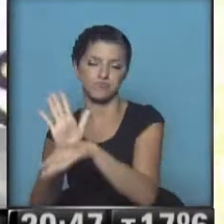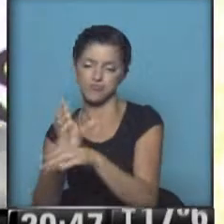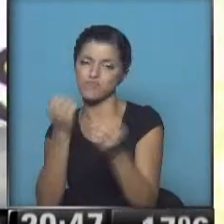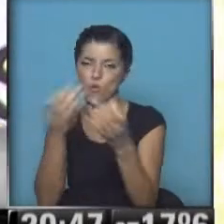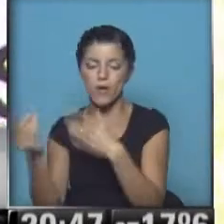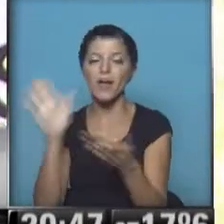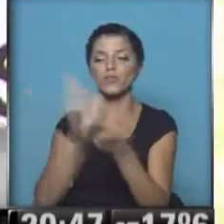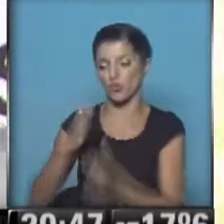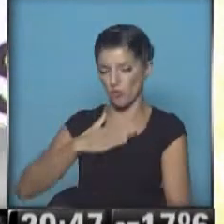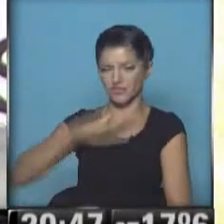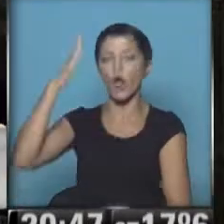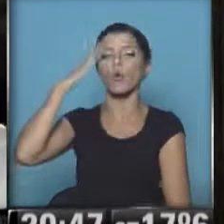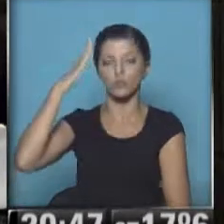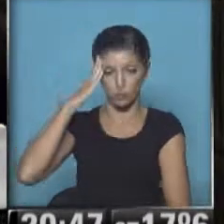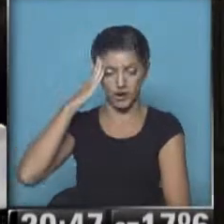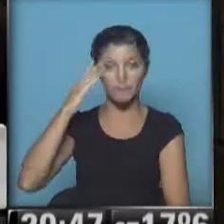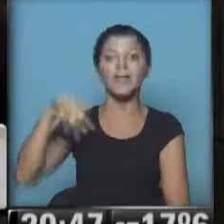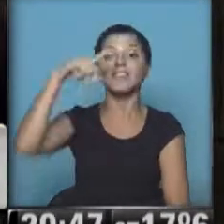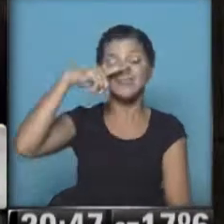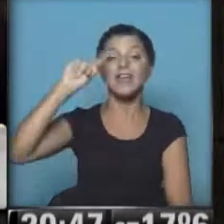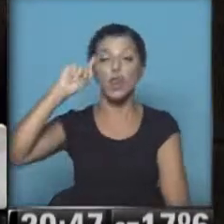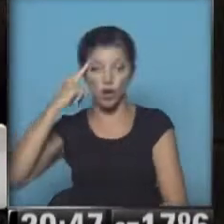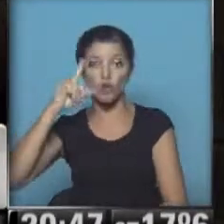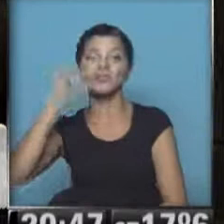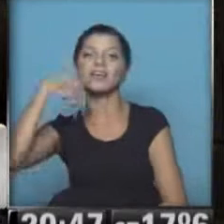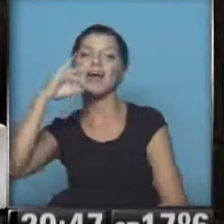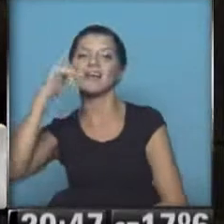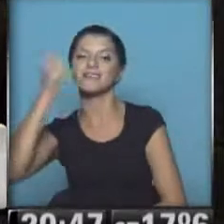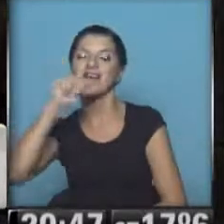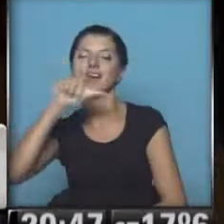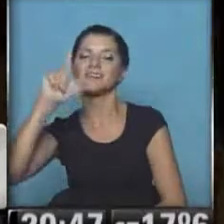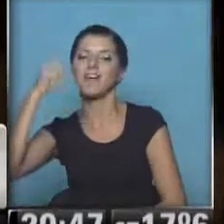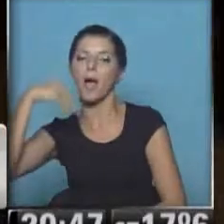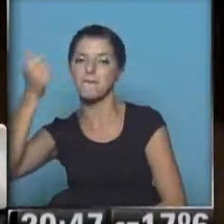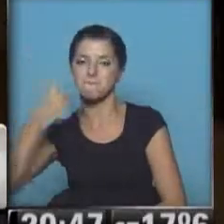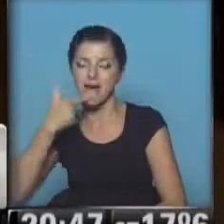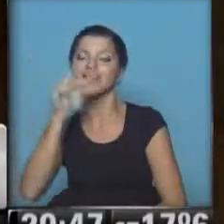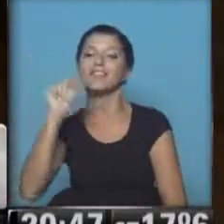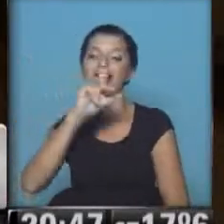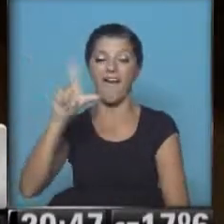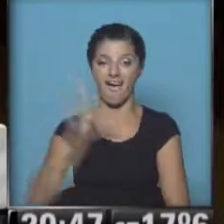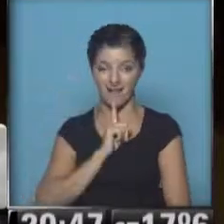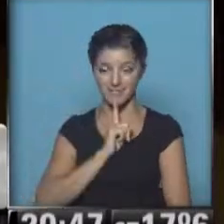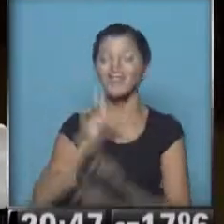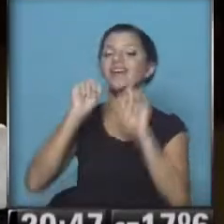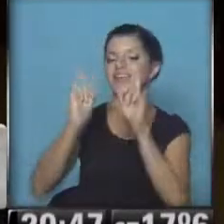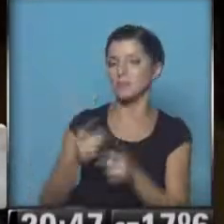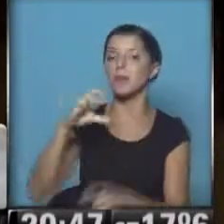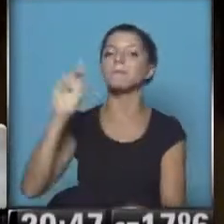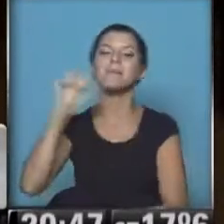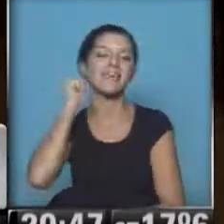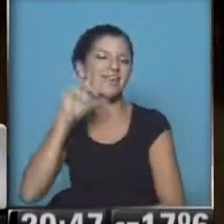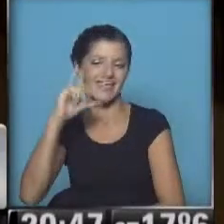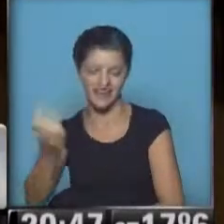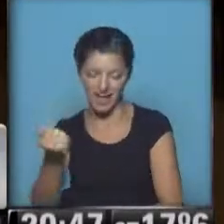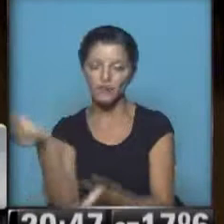nuestra cultura, como es Los Siete Locos y Los Lanzallamas de Roberto Art, más la figura de Ricardo Piglia. Así